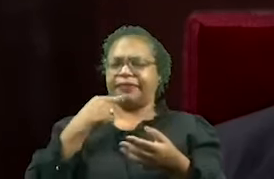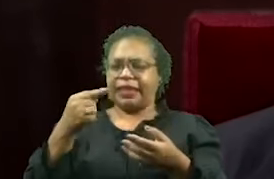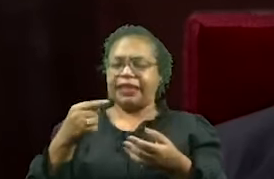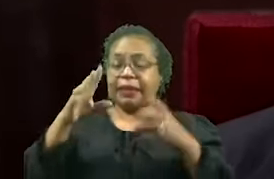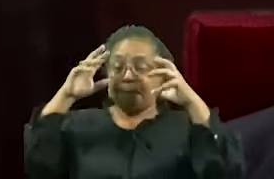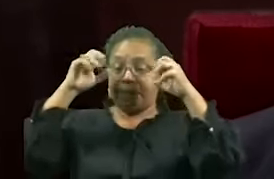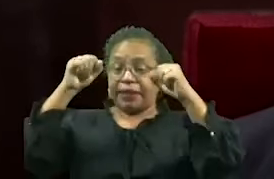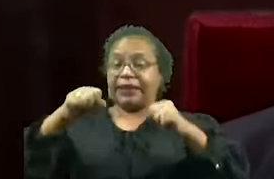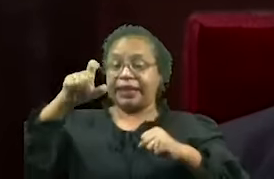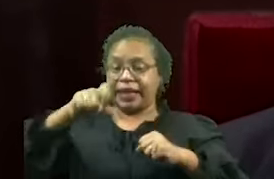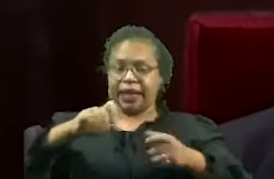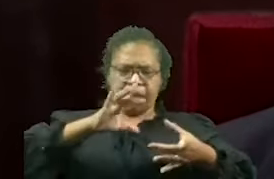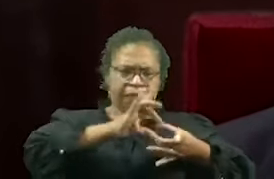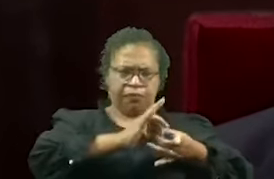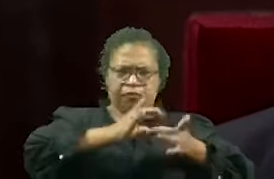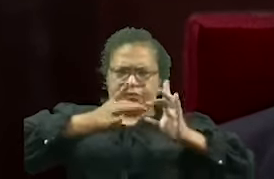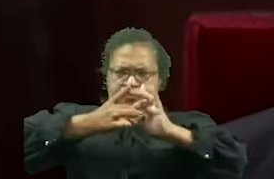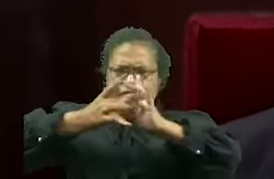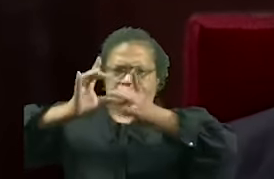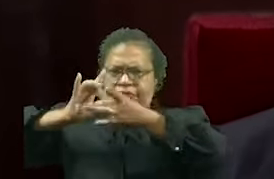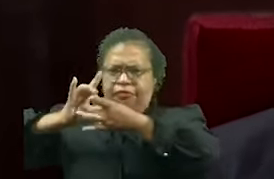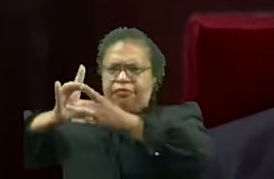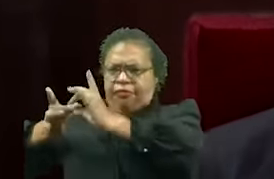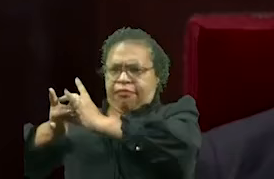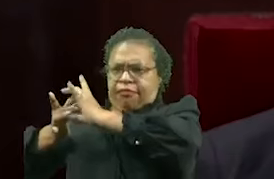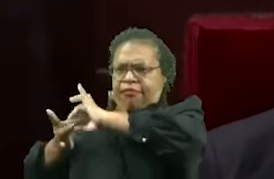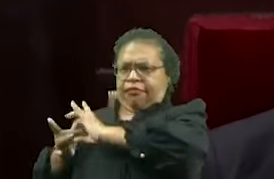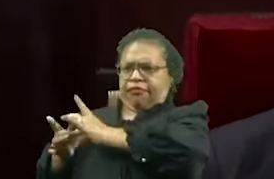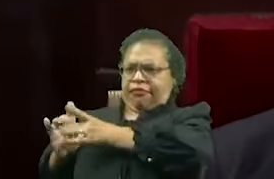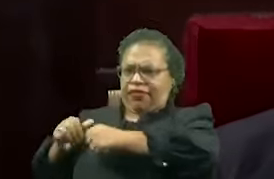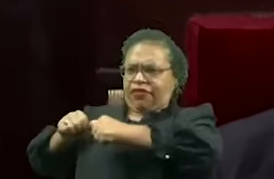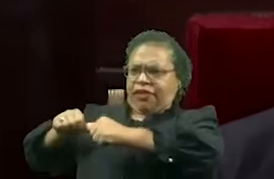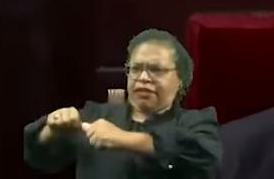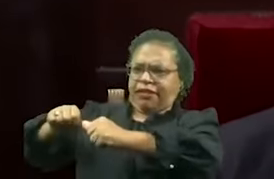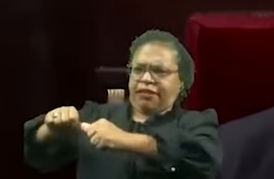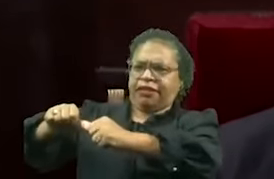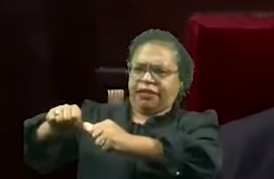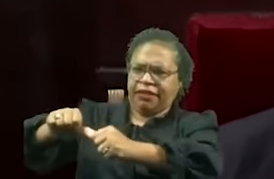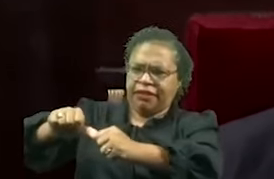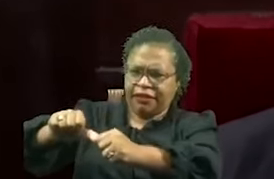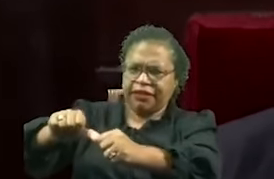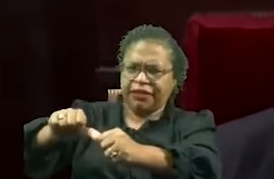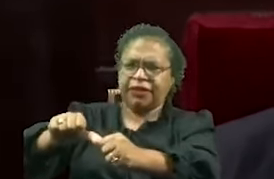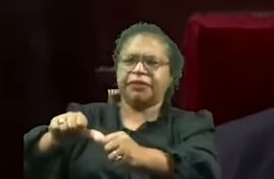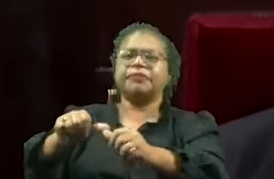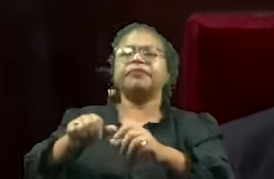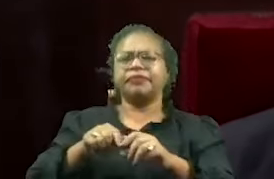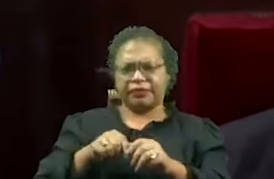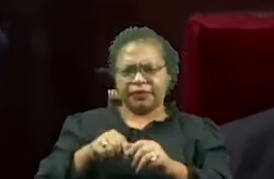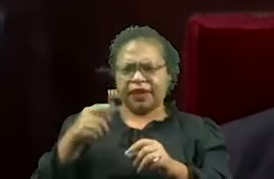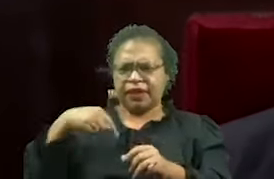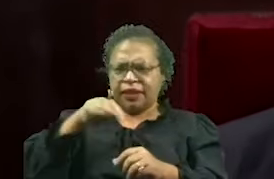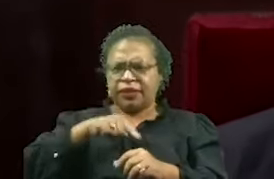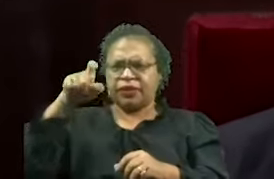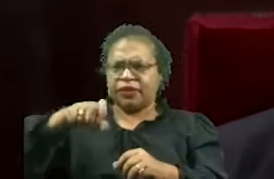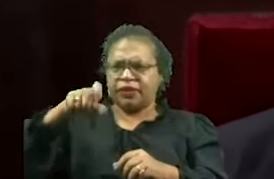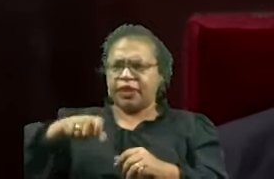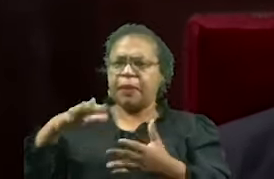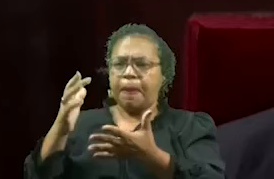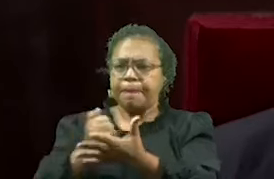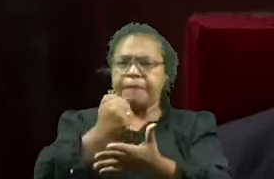de quienes ocupamos esta responsabilidad es recorrer el el tramo del camino que nos corresponde para que al siguiente